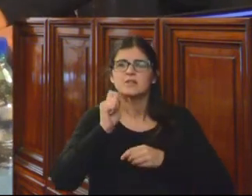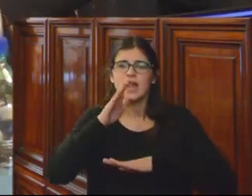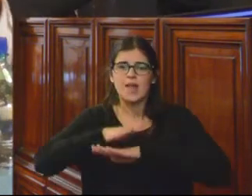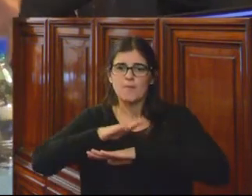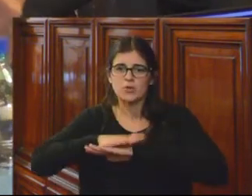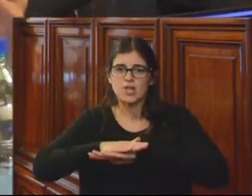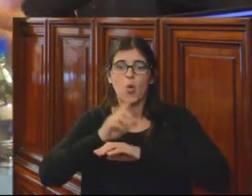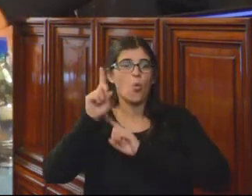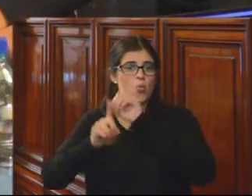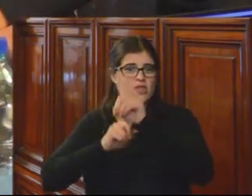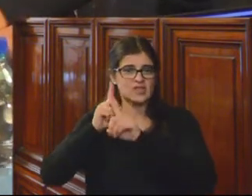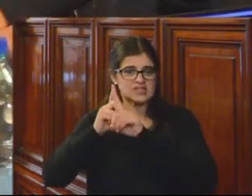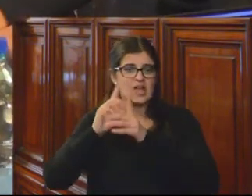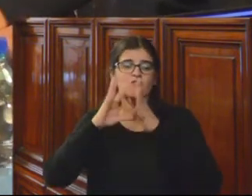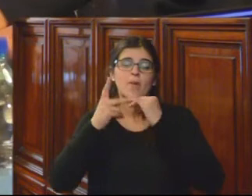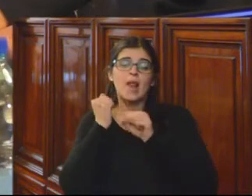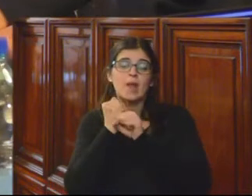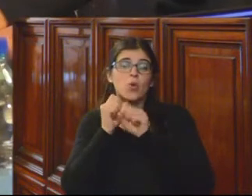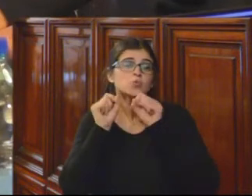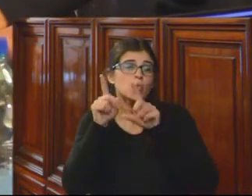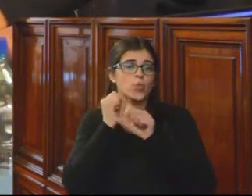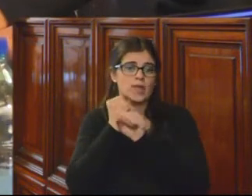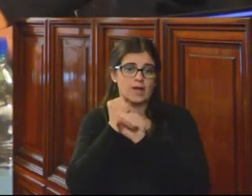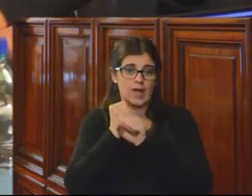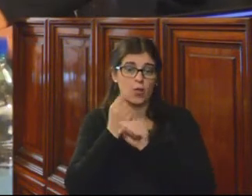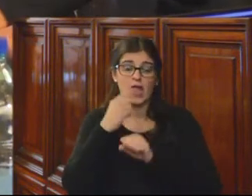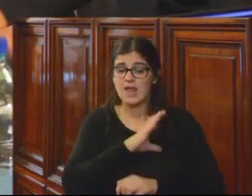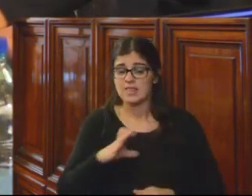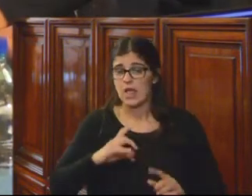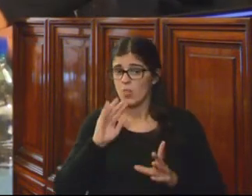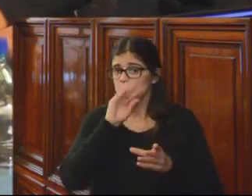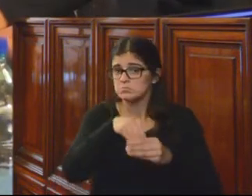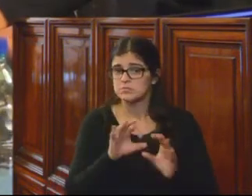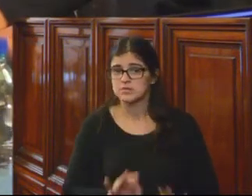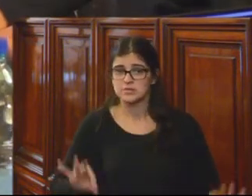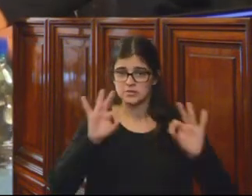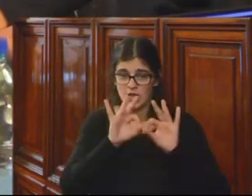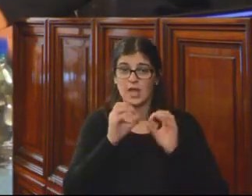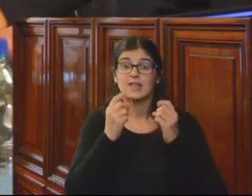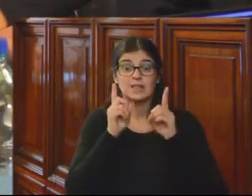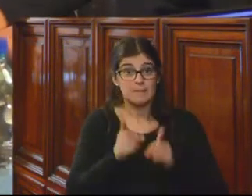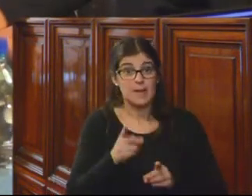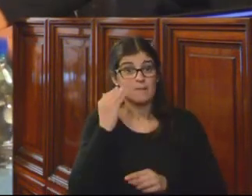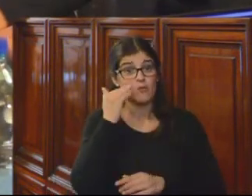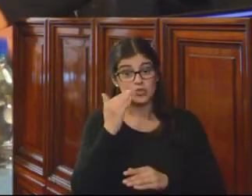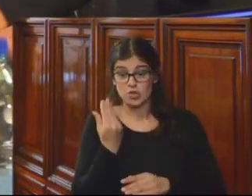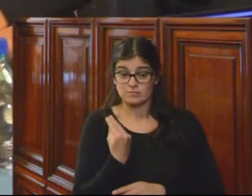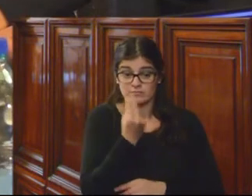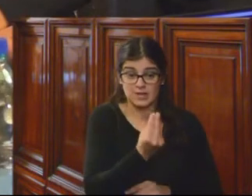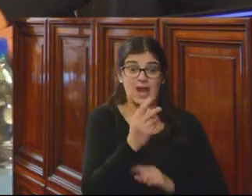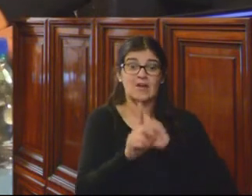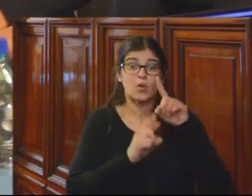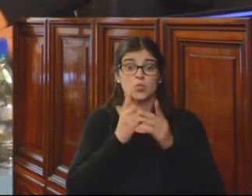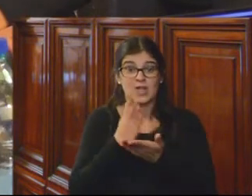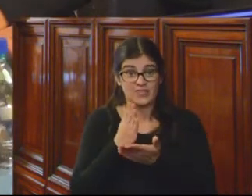la universidad en materia laboral con sus trabajadores. El Estado no ha intervenido en eso. De hecho, el profesor que fue incorporado en la Facultad de